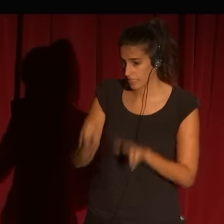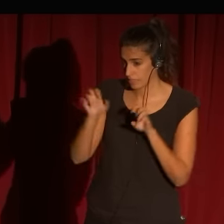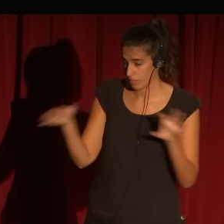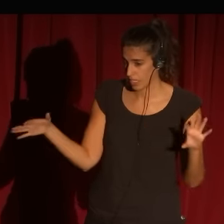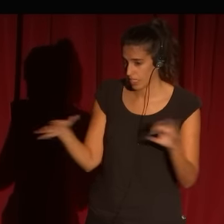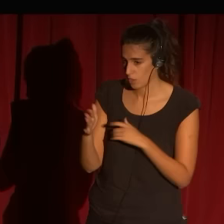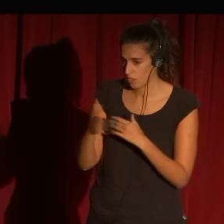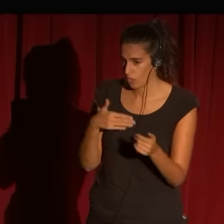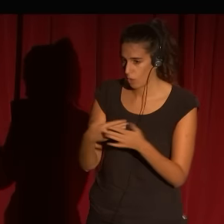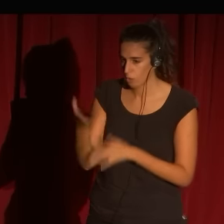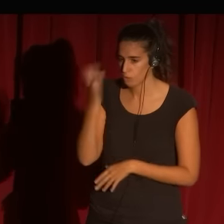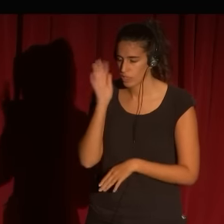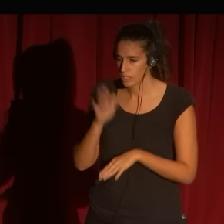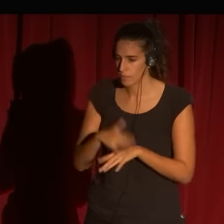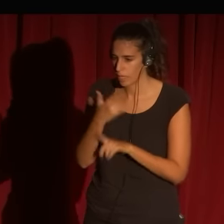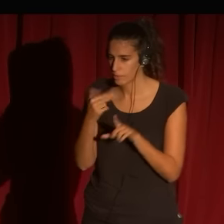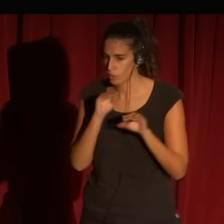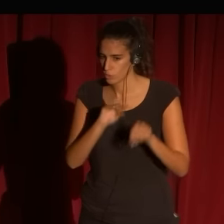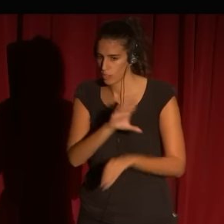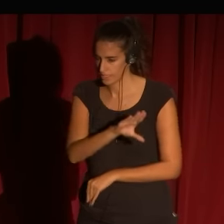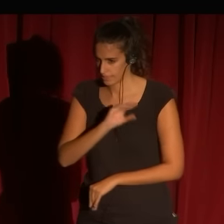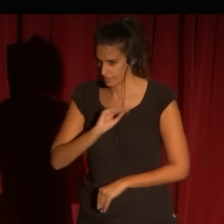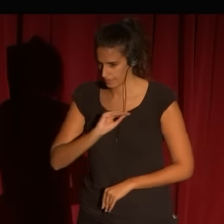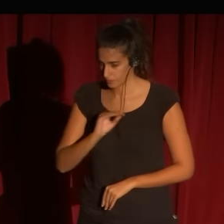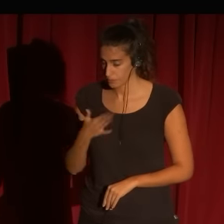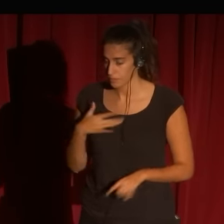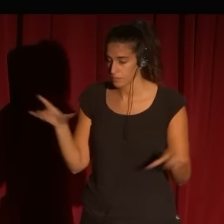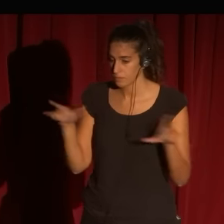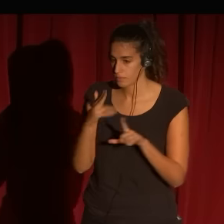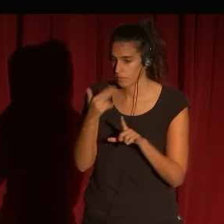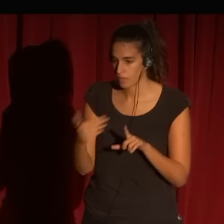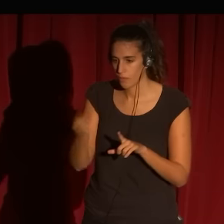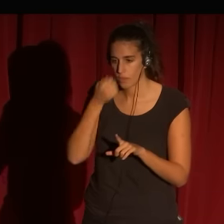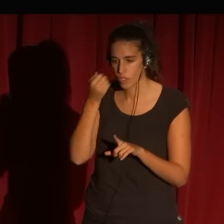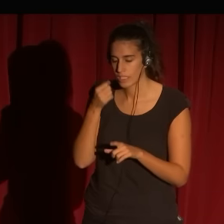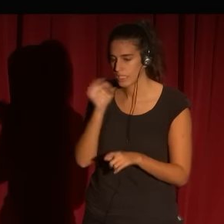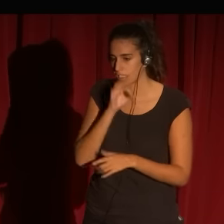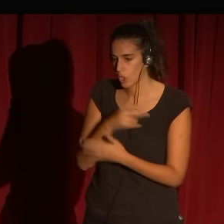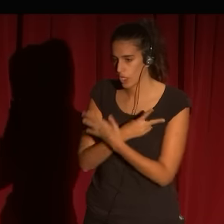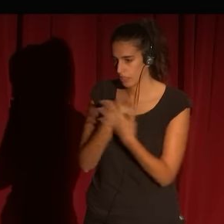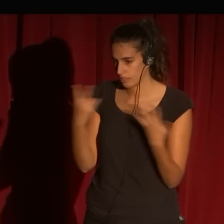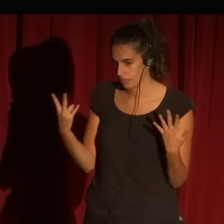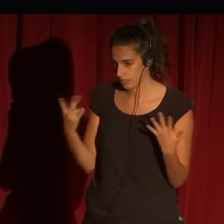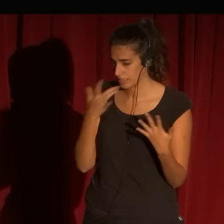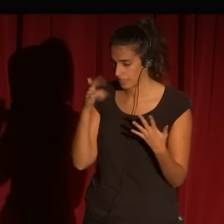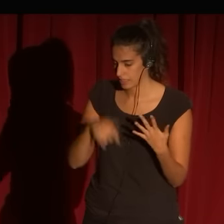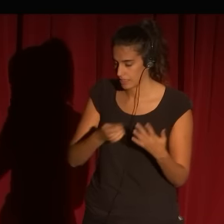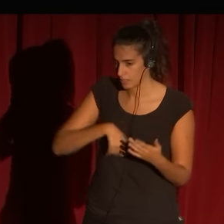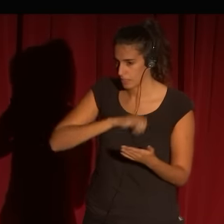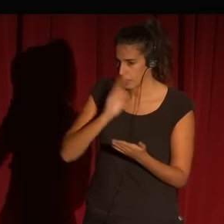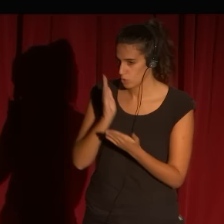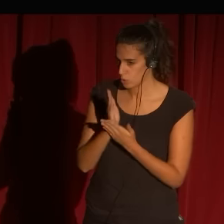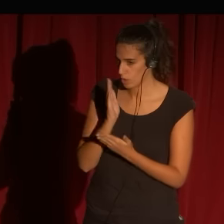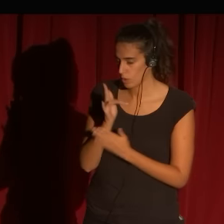nos hacen comprender mejor su pintura la pintura de bodegones del 17 tradicionalmente se ha considerado sobre todo cuando se ha estudiado en España como el